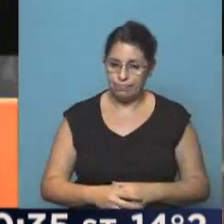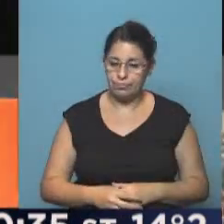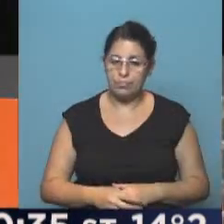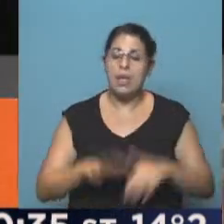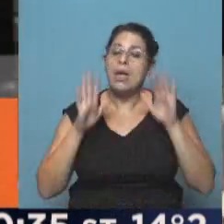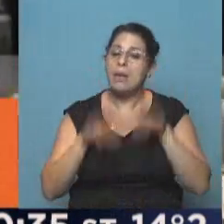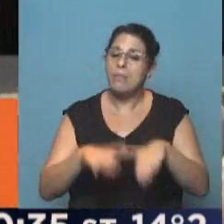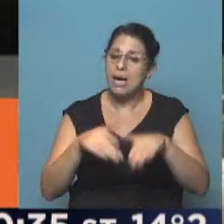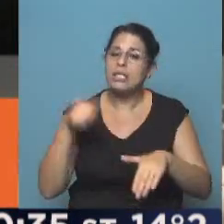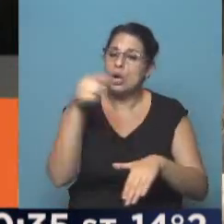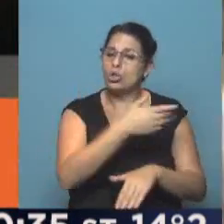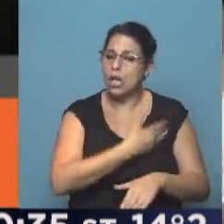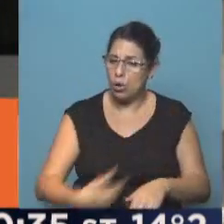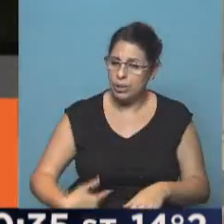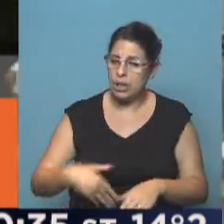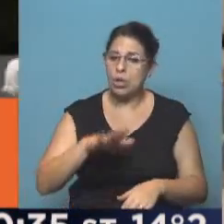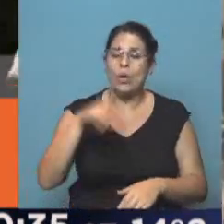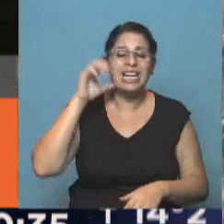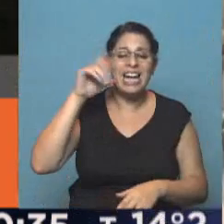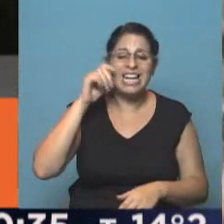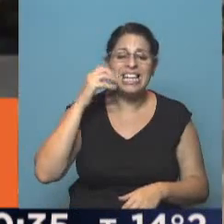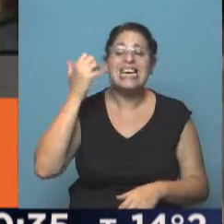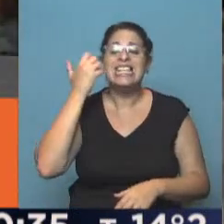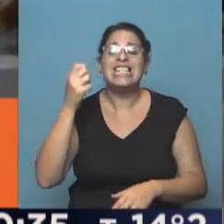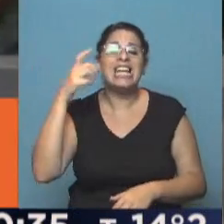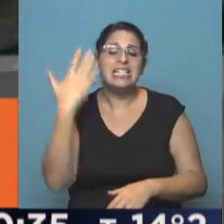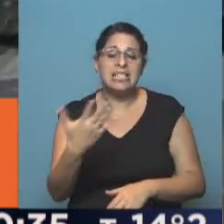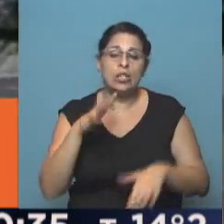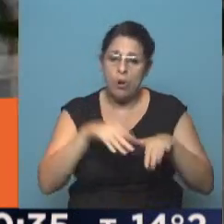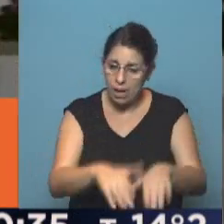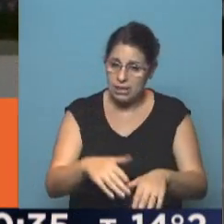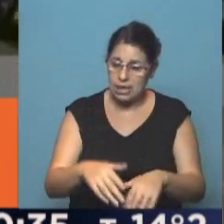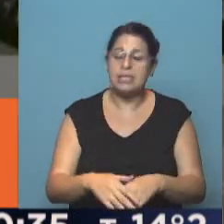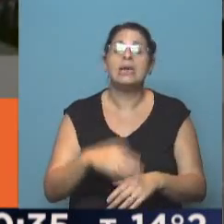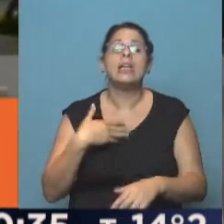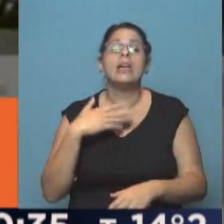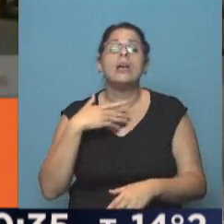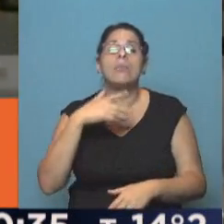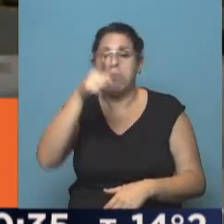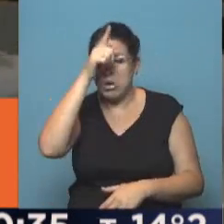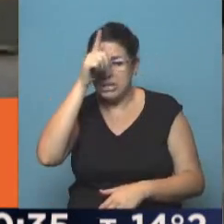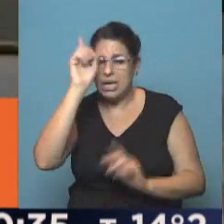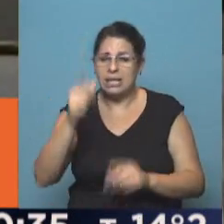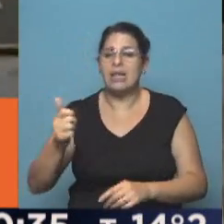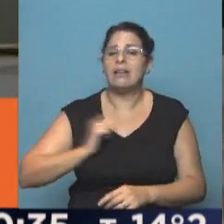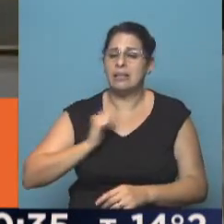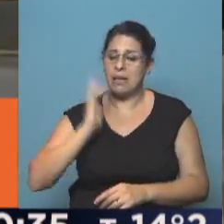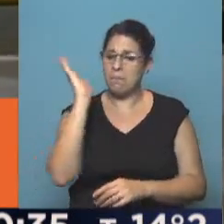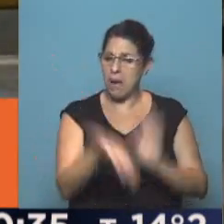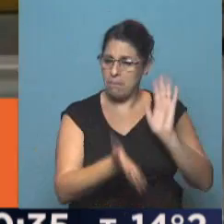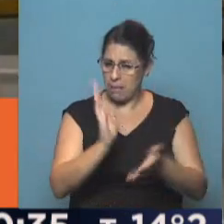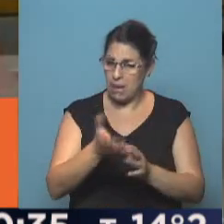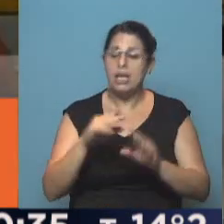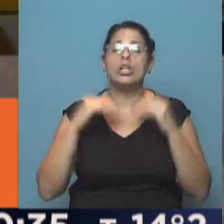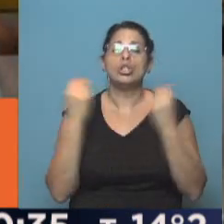Una marcha opositora en Caracas, la quinta en 10 días, fue reprimida por la Guardia Nacional y la policía. Al menos 57